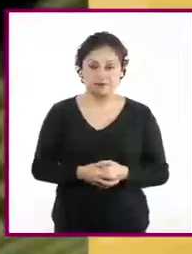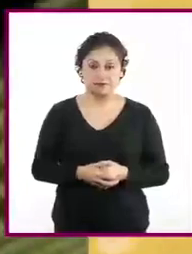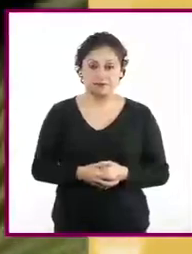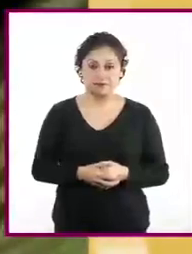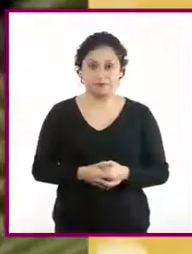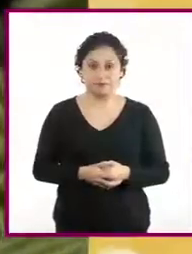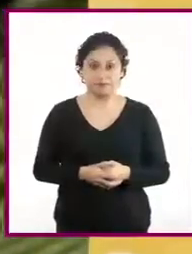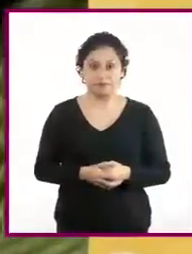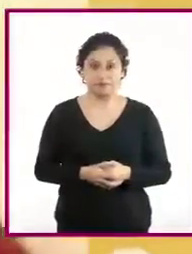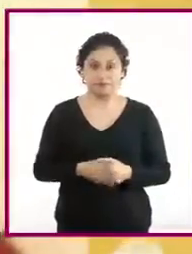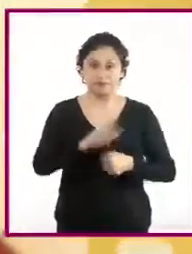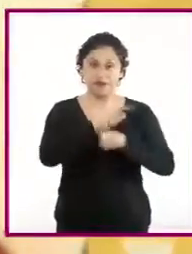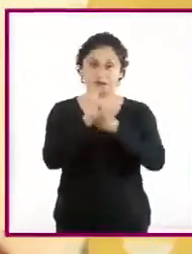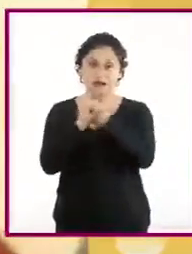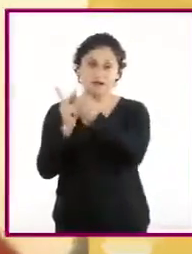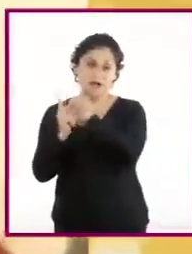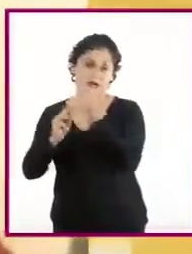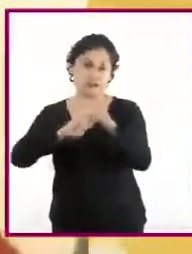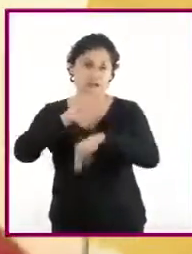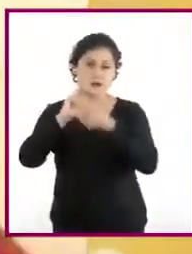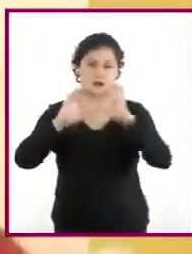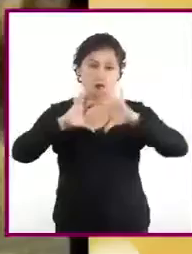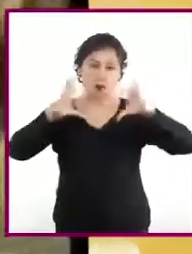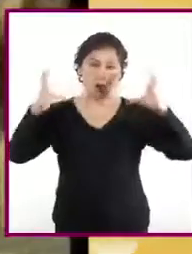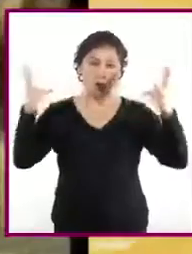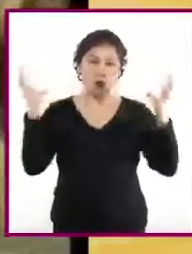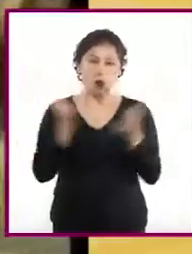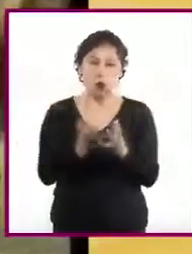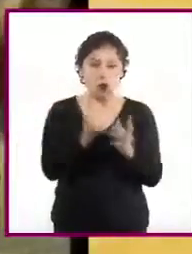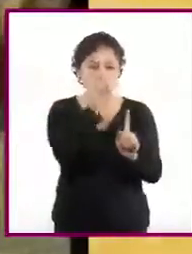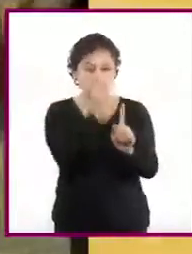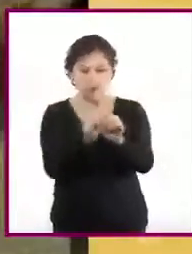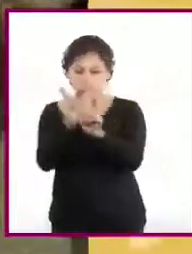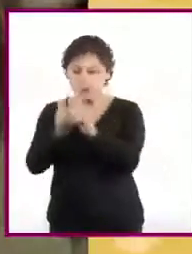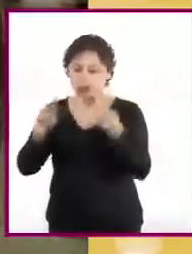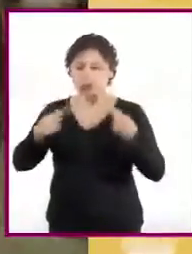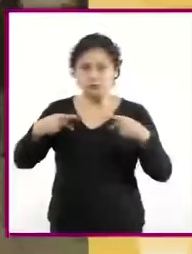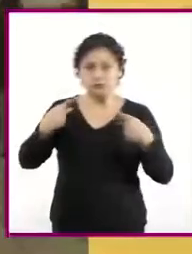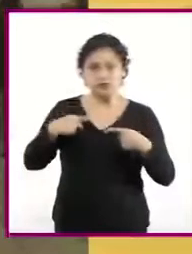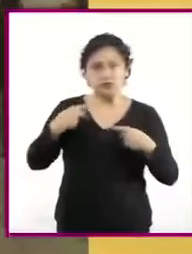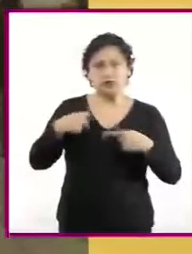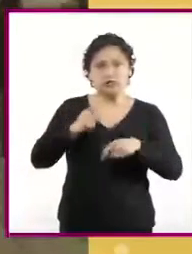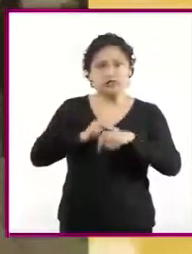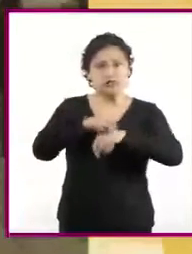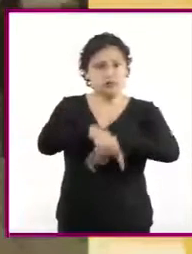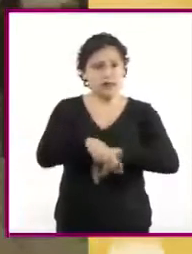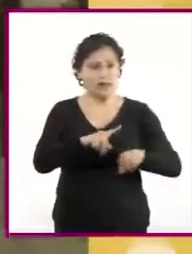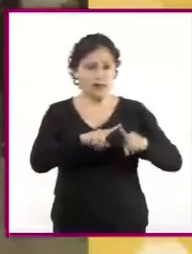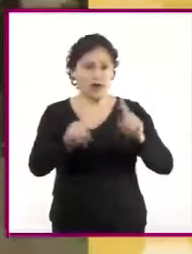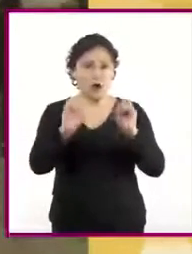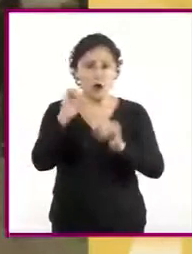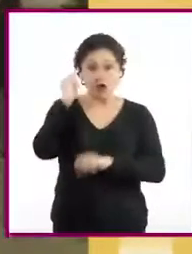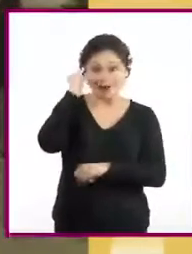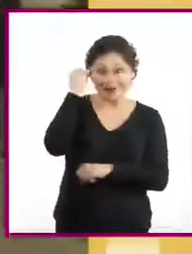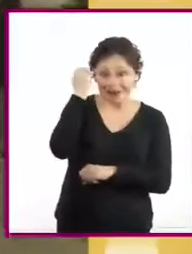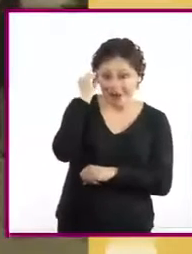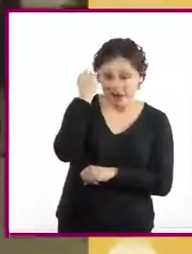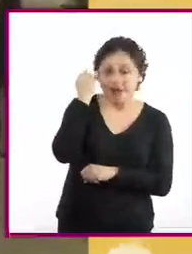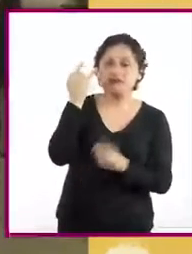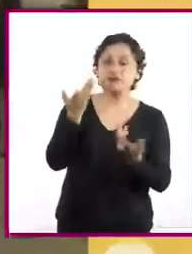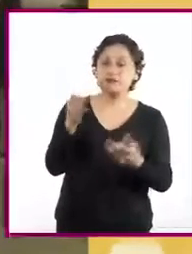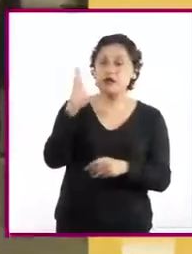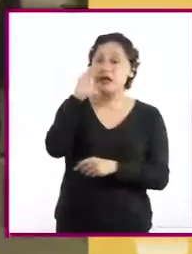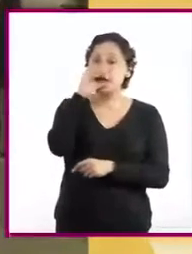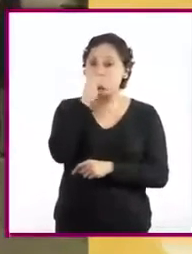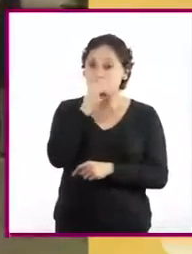En muchos países del mundo se ha discriminado a la raza negra y a los grupos indígenas. Todavía en nuestros días, los negros y